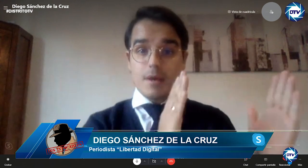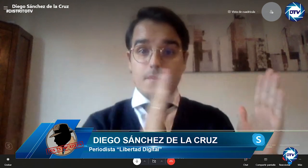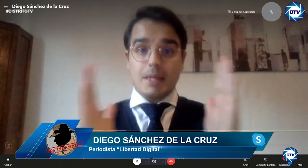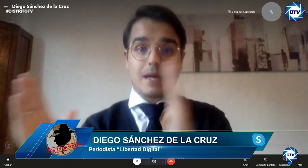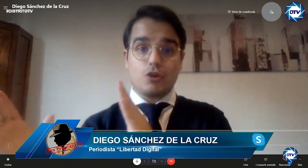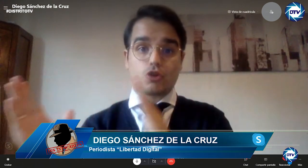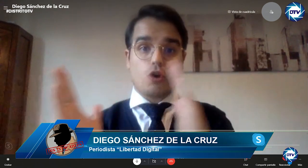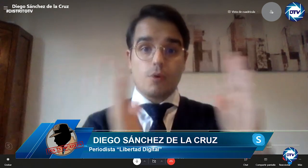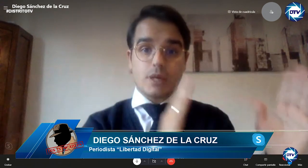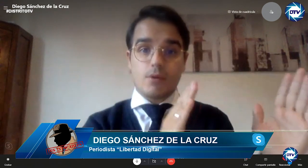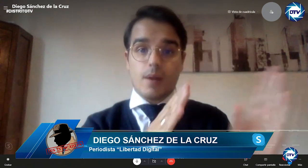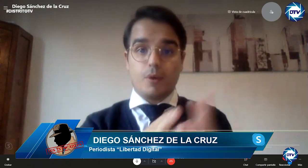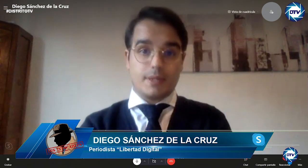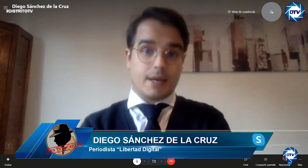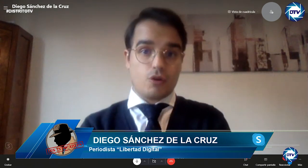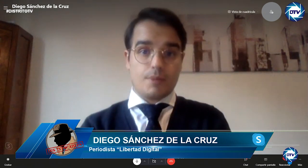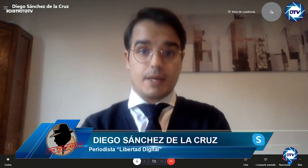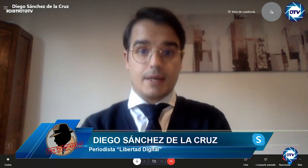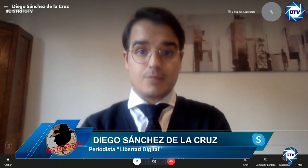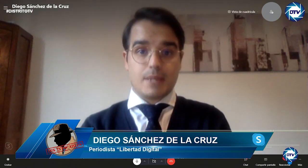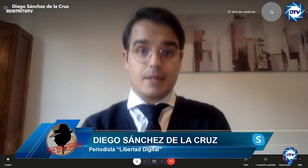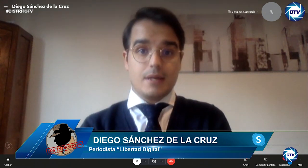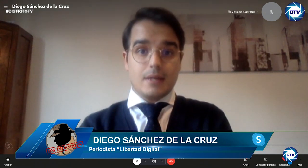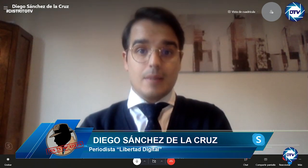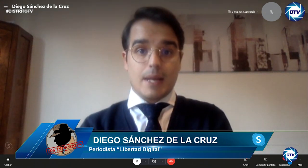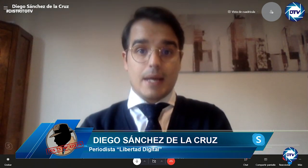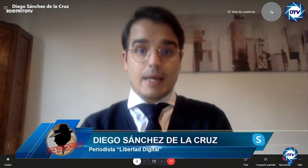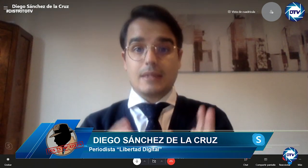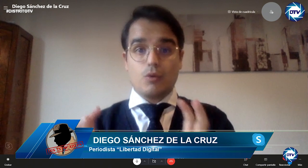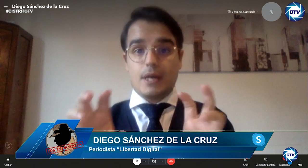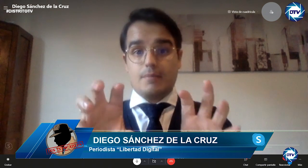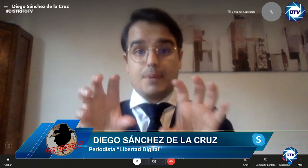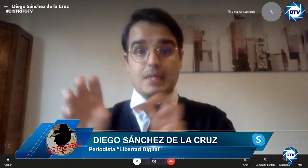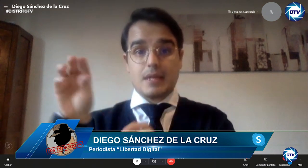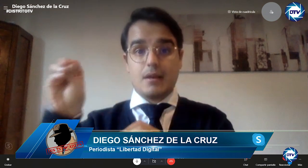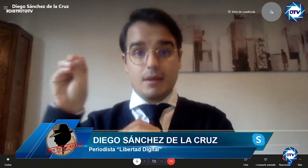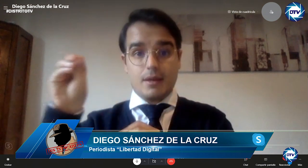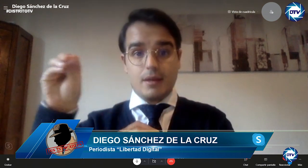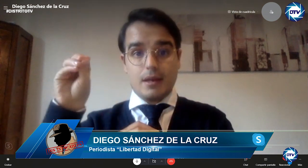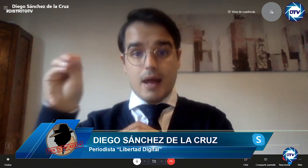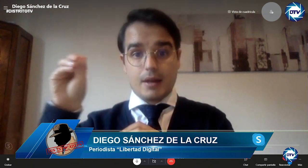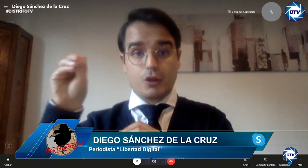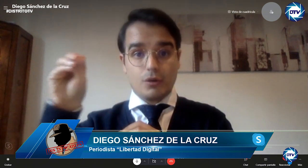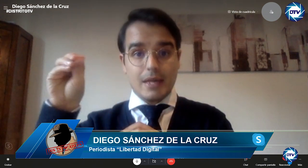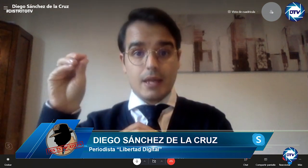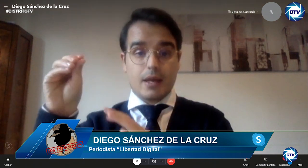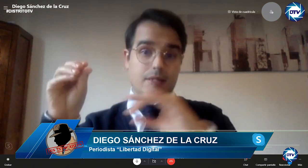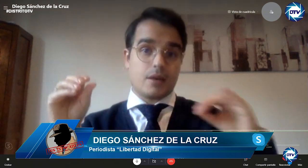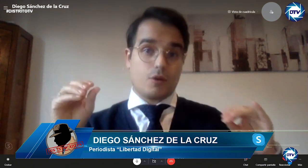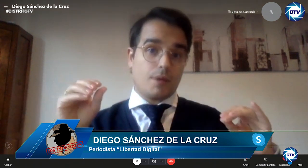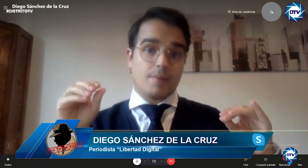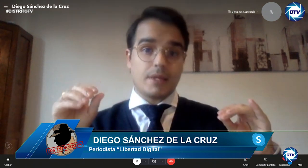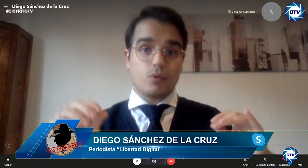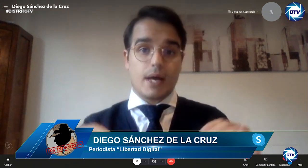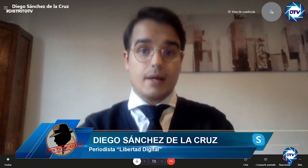últimos 20 años cómo se ha movido la política económica en España, de manera que Cataluña pase de ser la región líder a